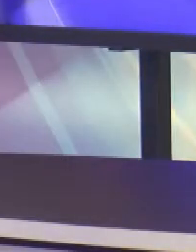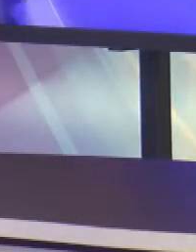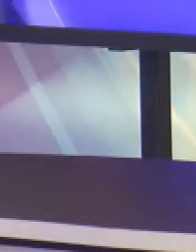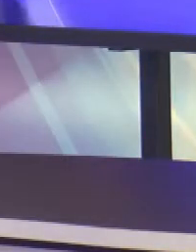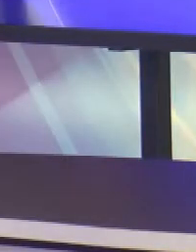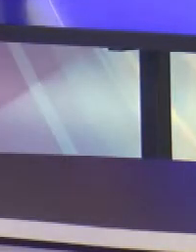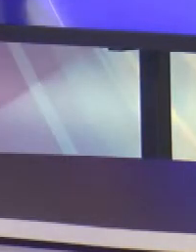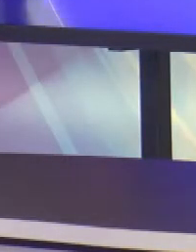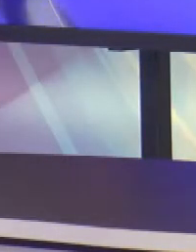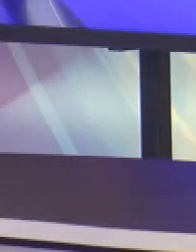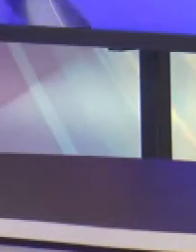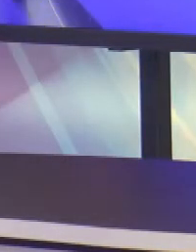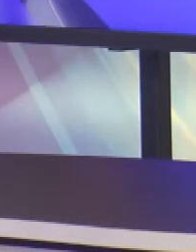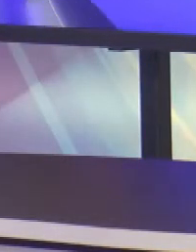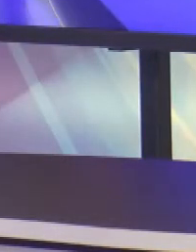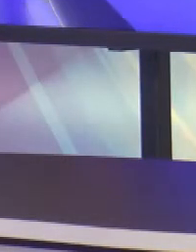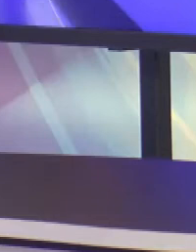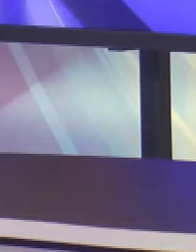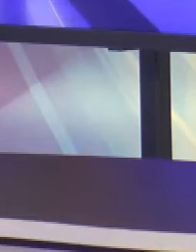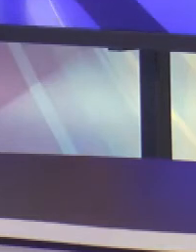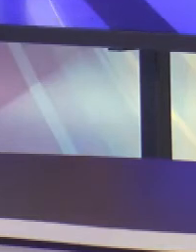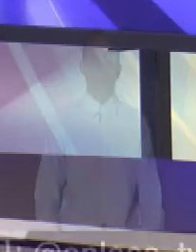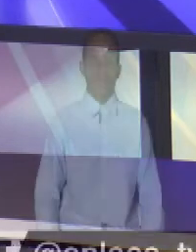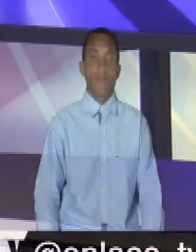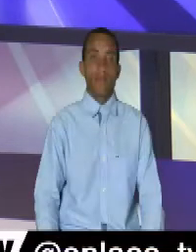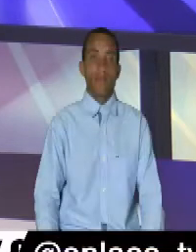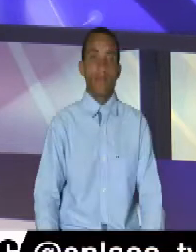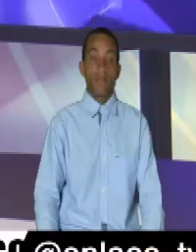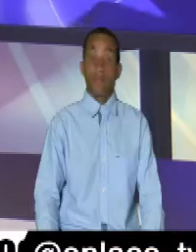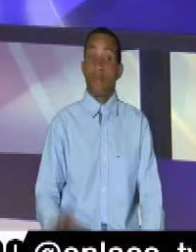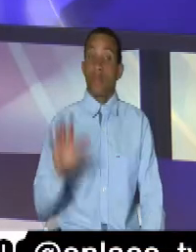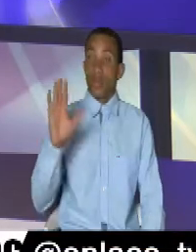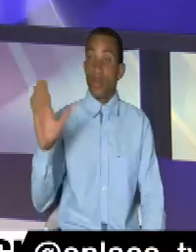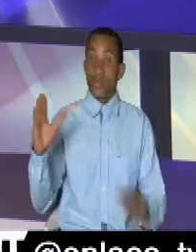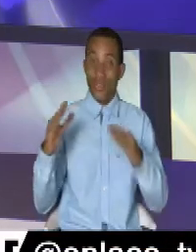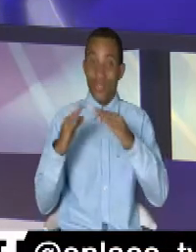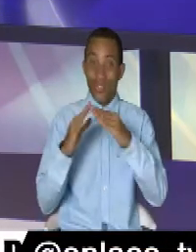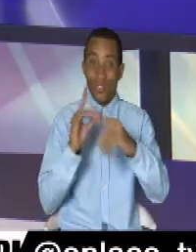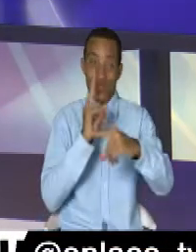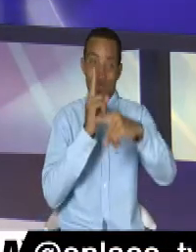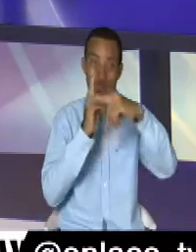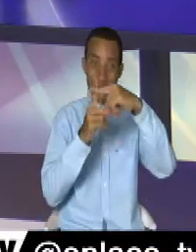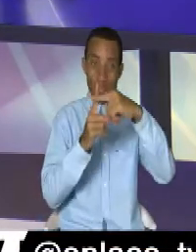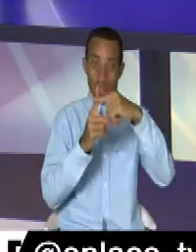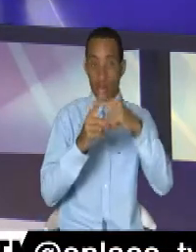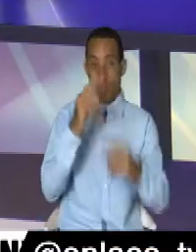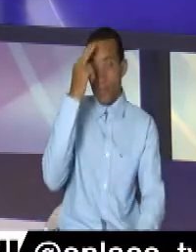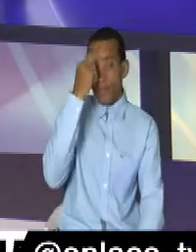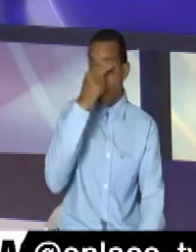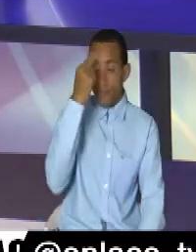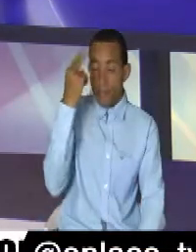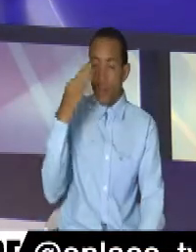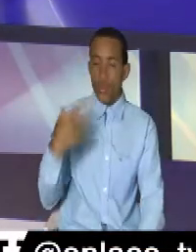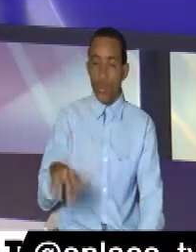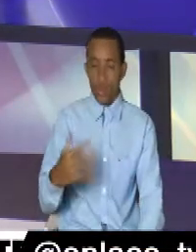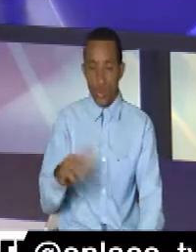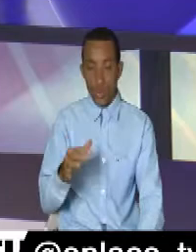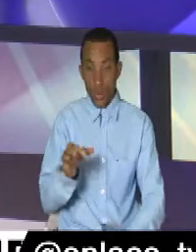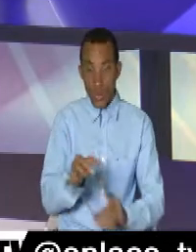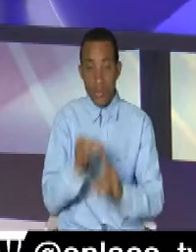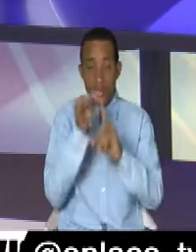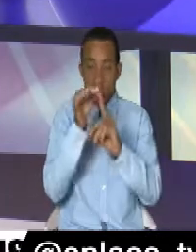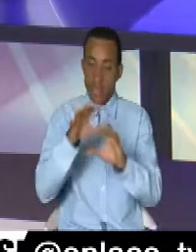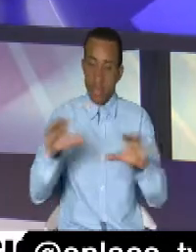Desde la parroquia del barrio Palmira invitan a la celebración del Día de la Virgen del Carmen. Una programación especial se cumplirá en torno a esa